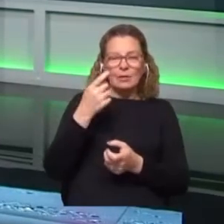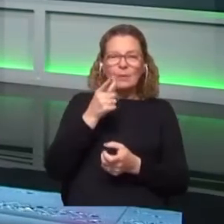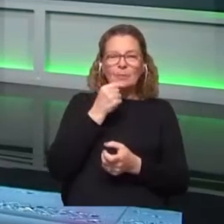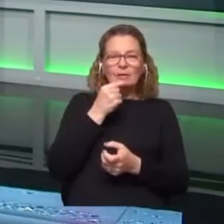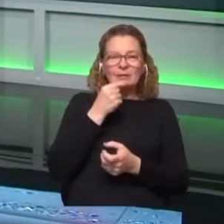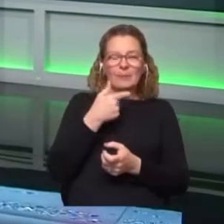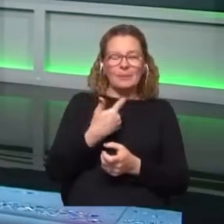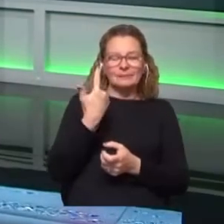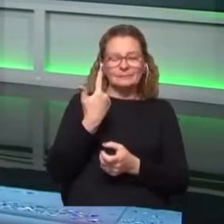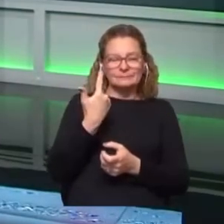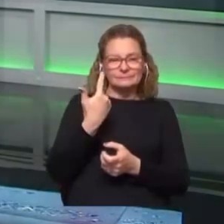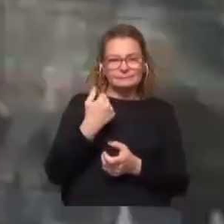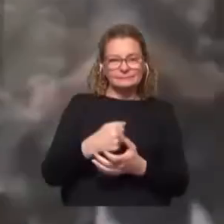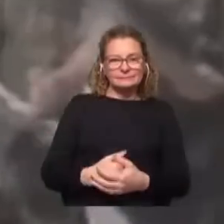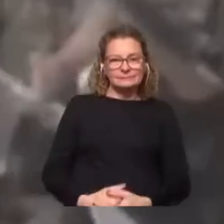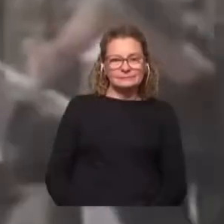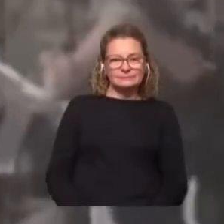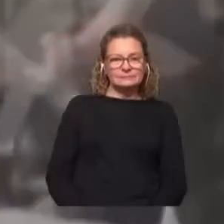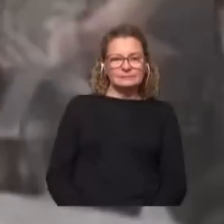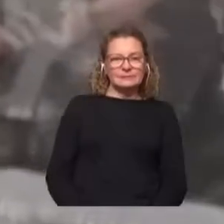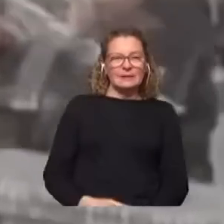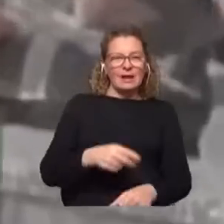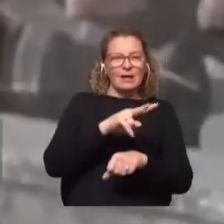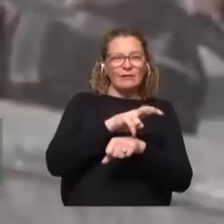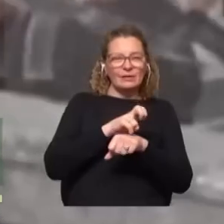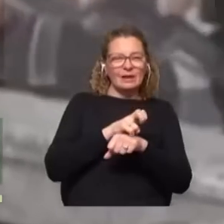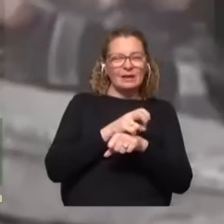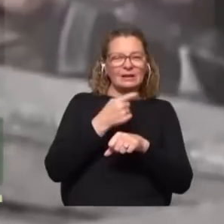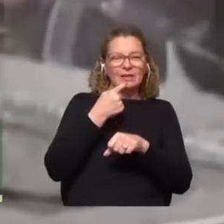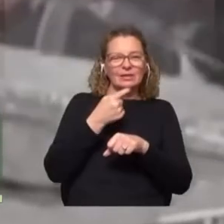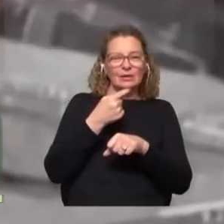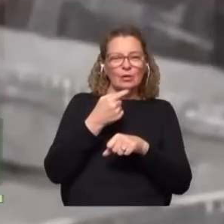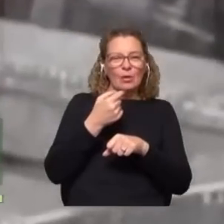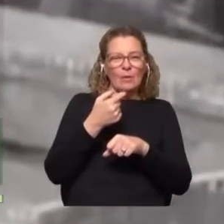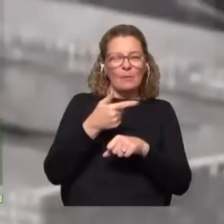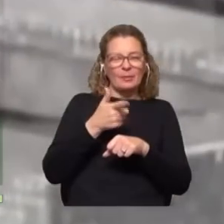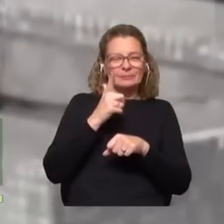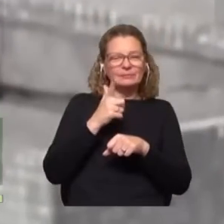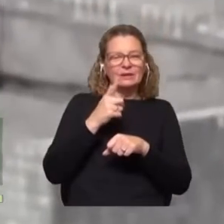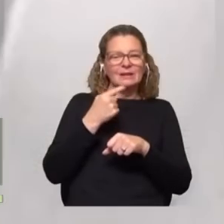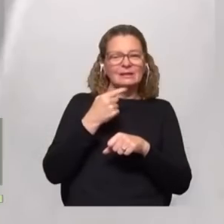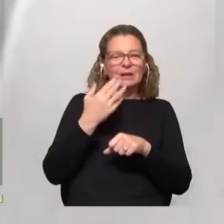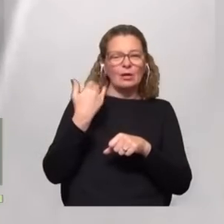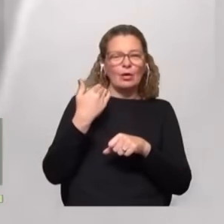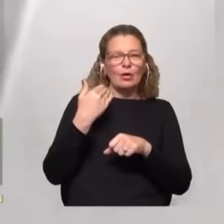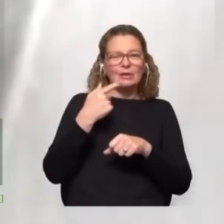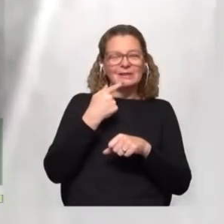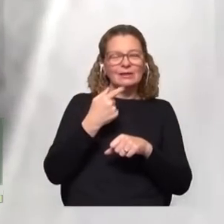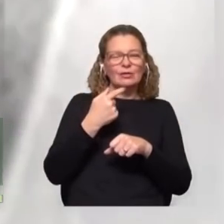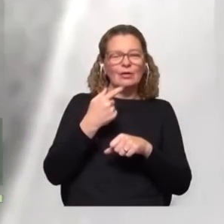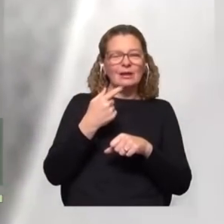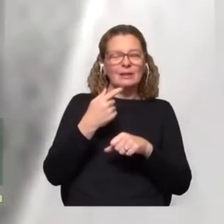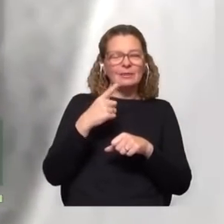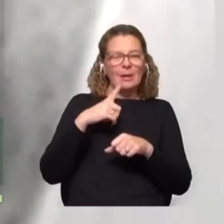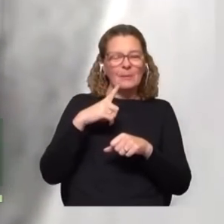quitarse la vida la fiscalía de oriente confirmó el suicidio del brigadier en retiro hernancha con Soto que